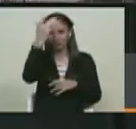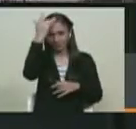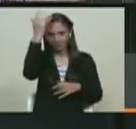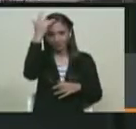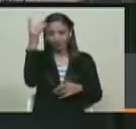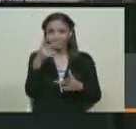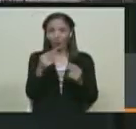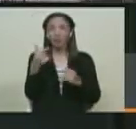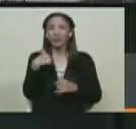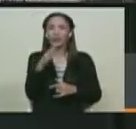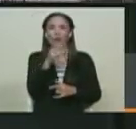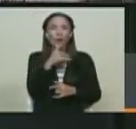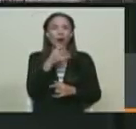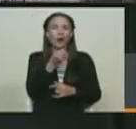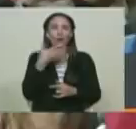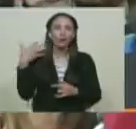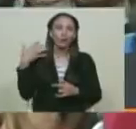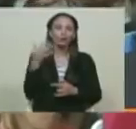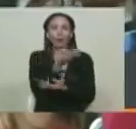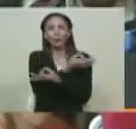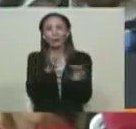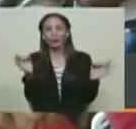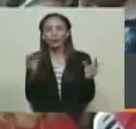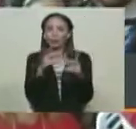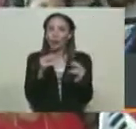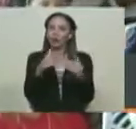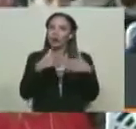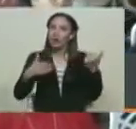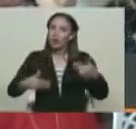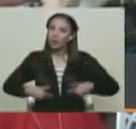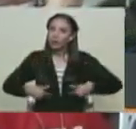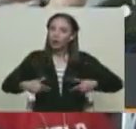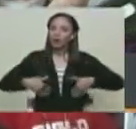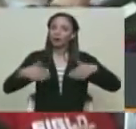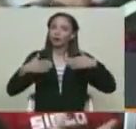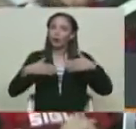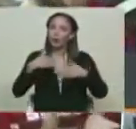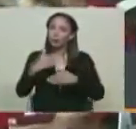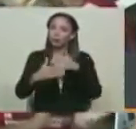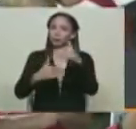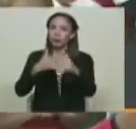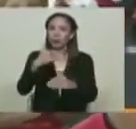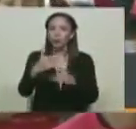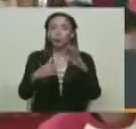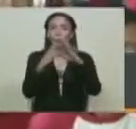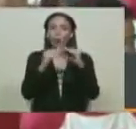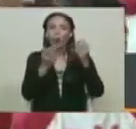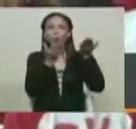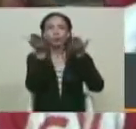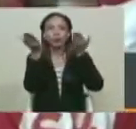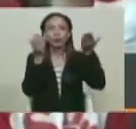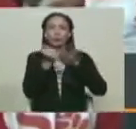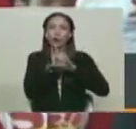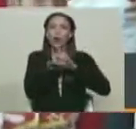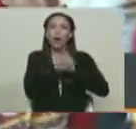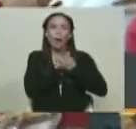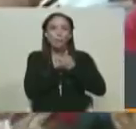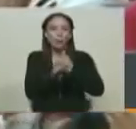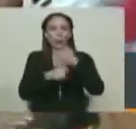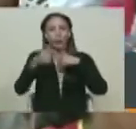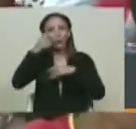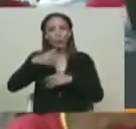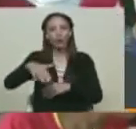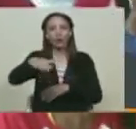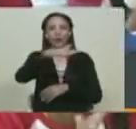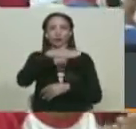Aquí no hay estrellas, aquí lo que hay es un pueblo en lucha. Y todos debemos estar al servicio de ese pueblo. Somos servidores del